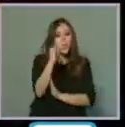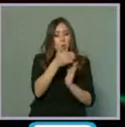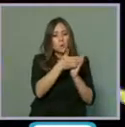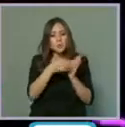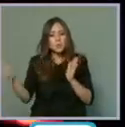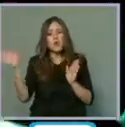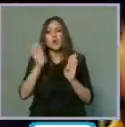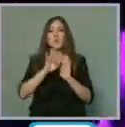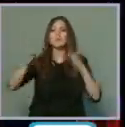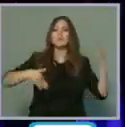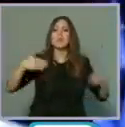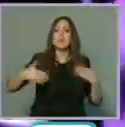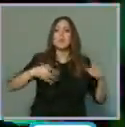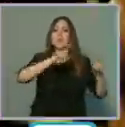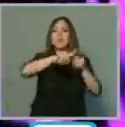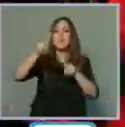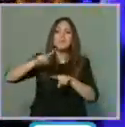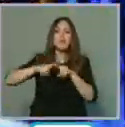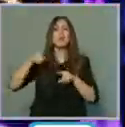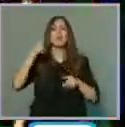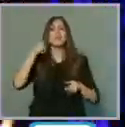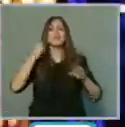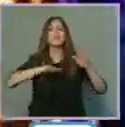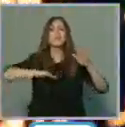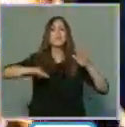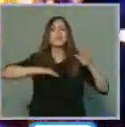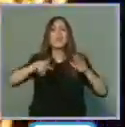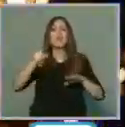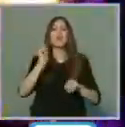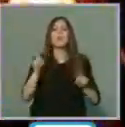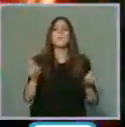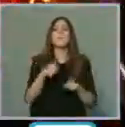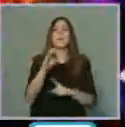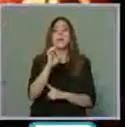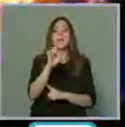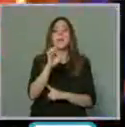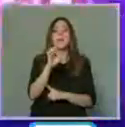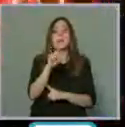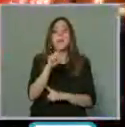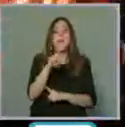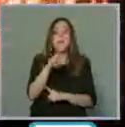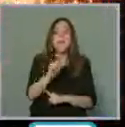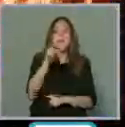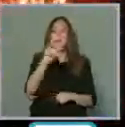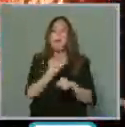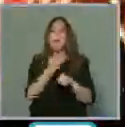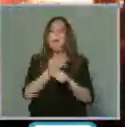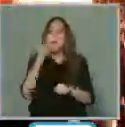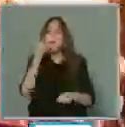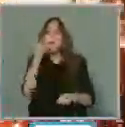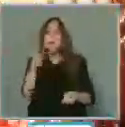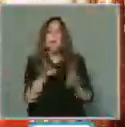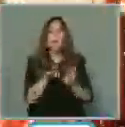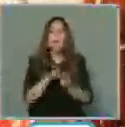varios festejos con diferentes DJs, ellos principalmente hacen música electrónica. Ahí estamos viendo un poquito de lo que se va a vivir